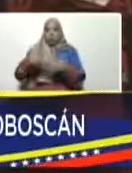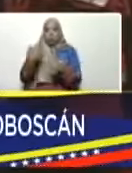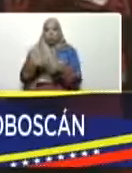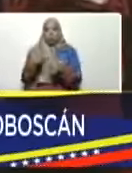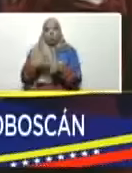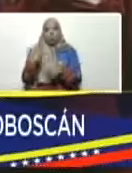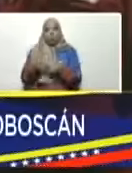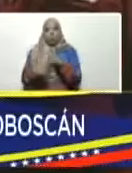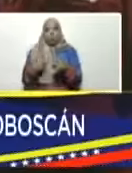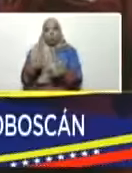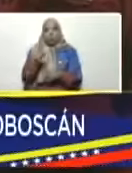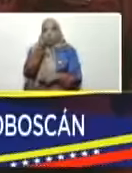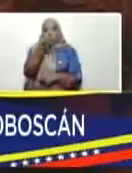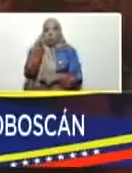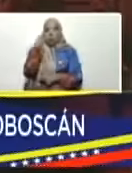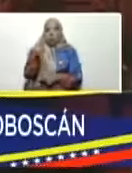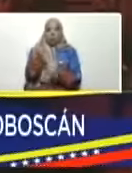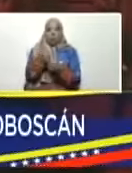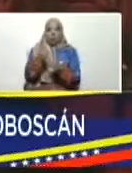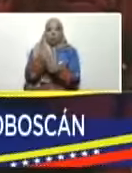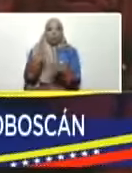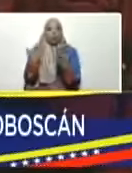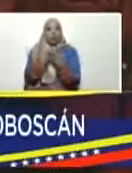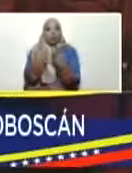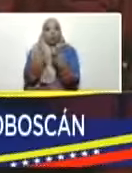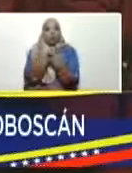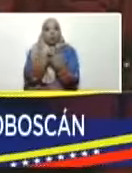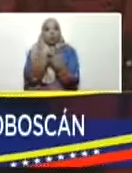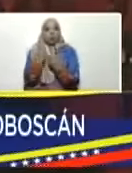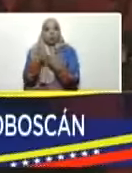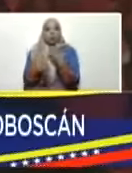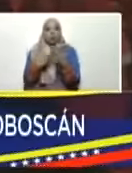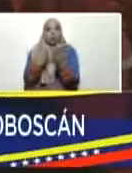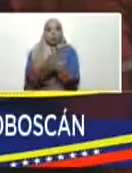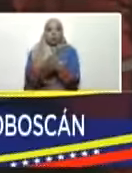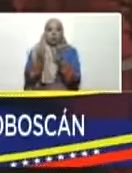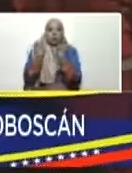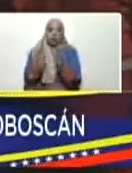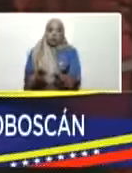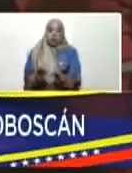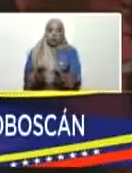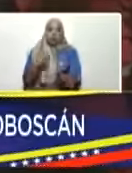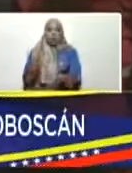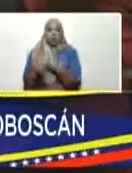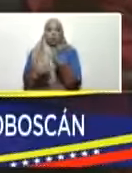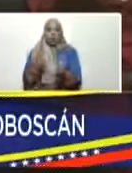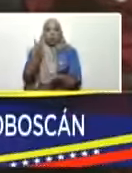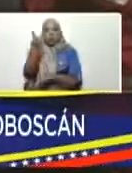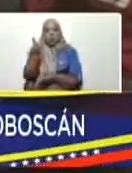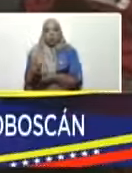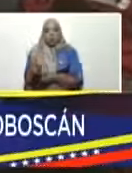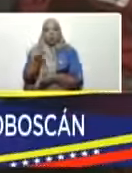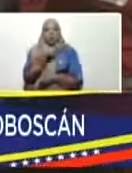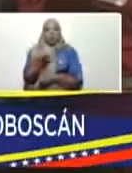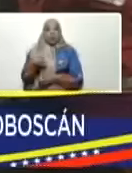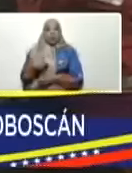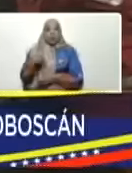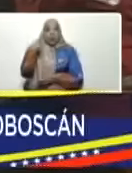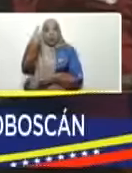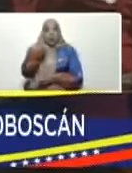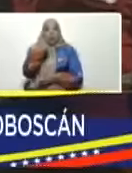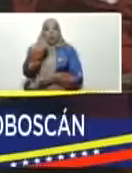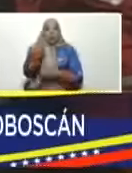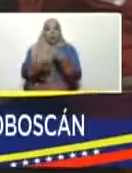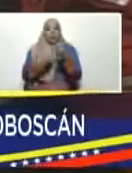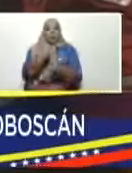tenía tiempo con ganas de venir a certificar con mi presencia, con mis ojos,